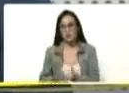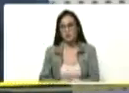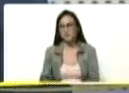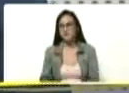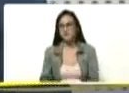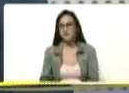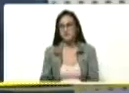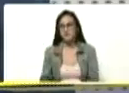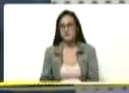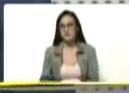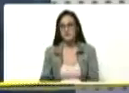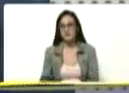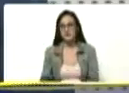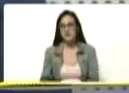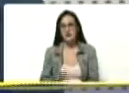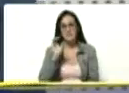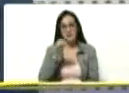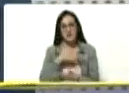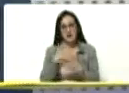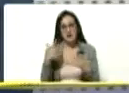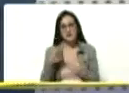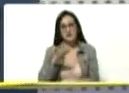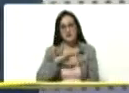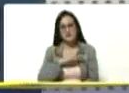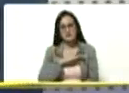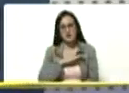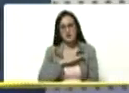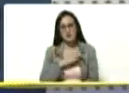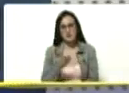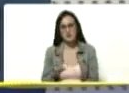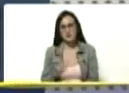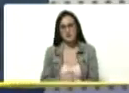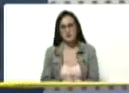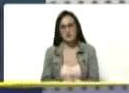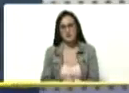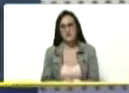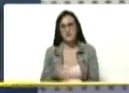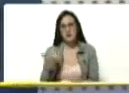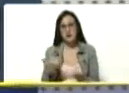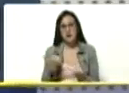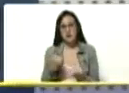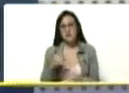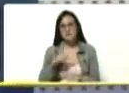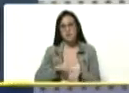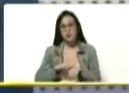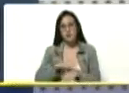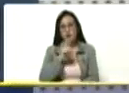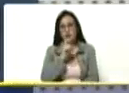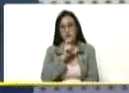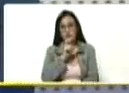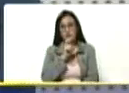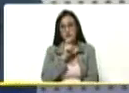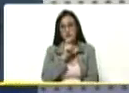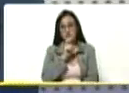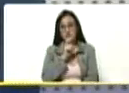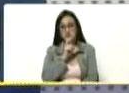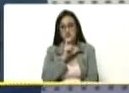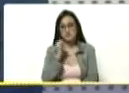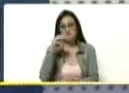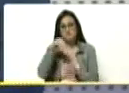Nuestra patria grande, nuestra Via Yala, afronta horas difíciles también. La